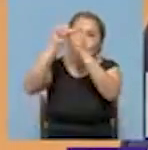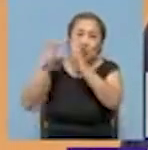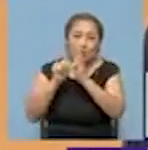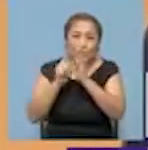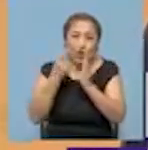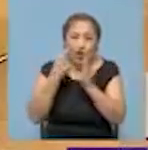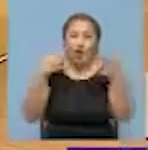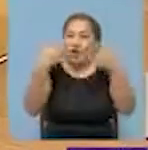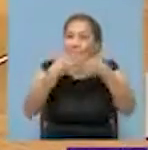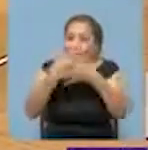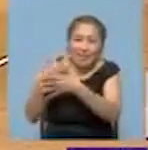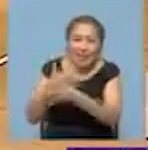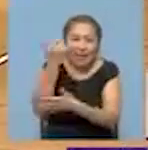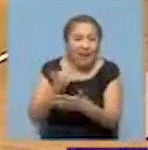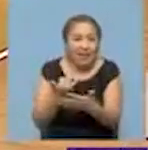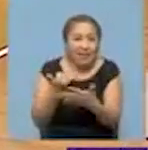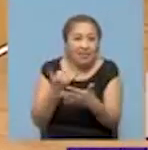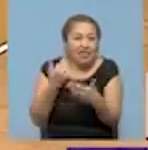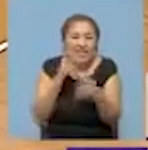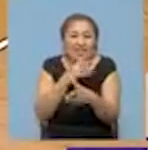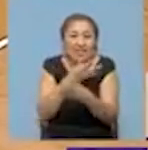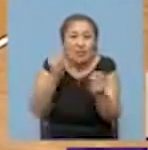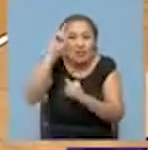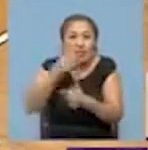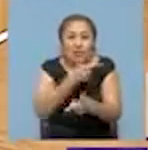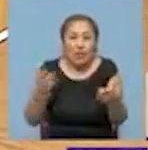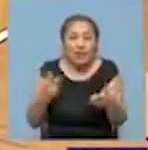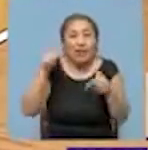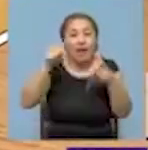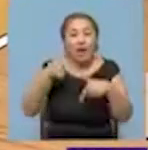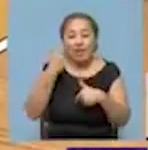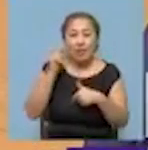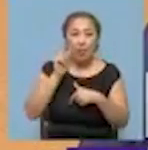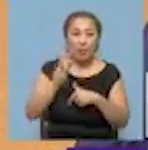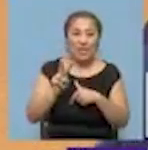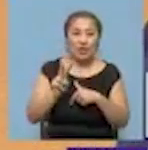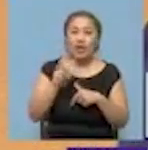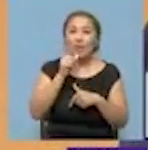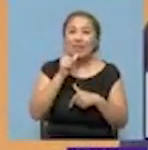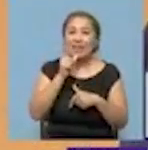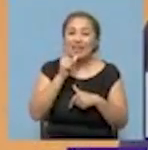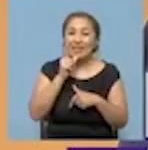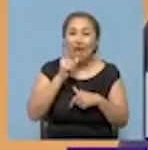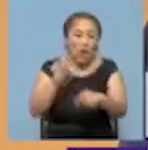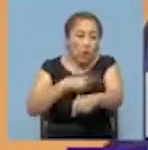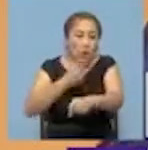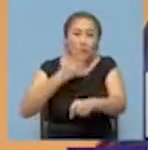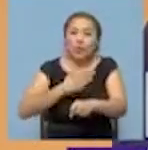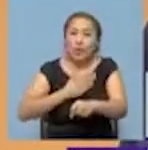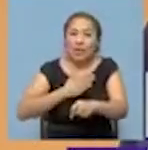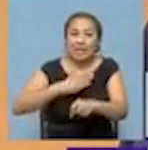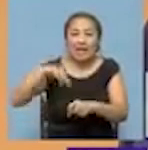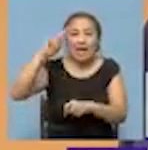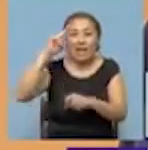las guerras que se arman entonces estamos asistiendo a una abolición de todas nuestras costumbres de todos los